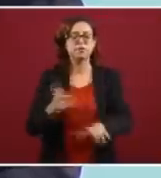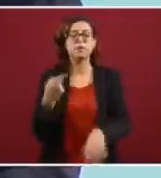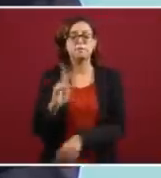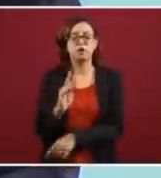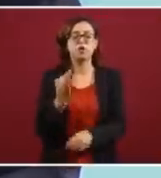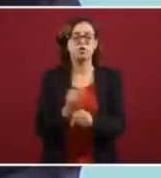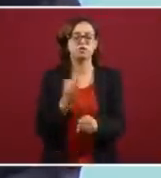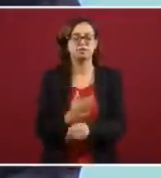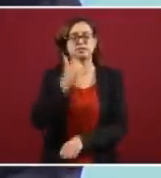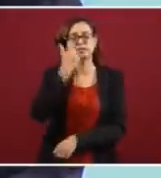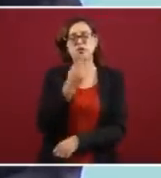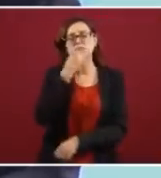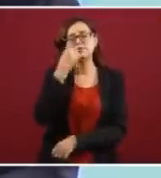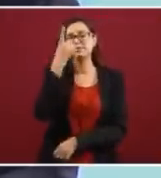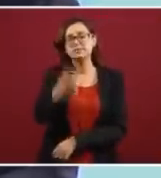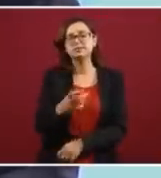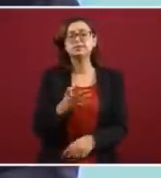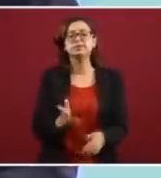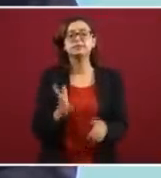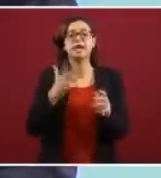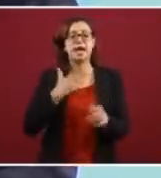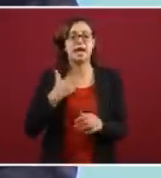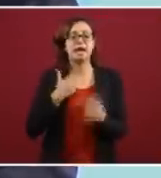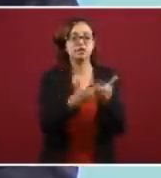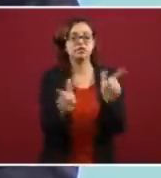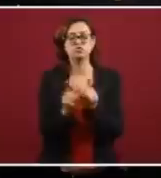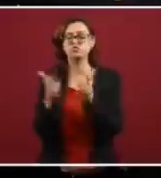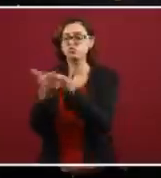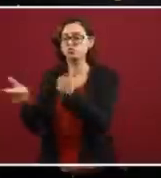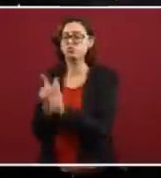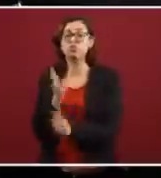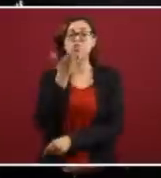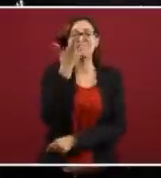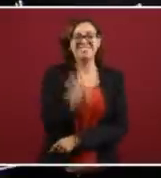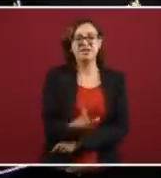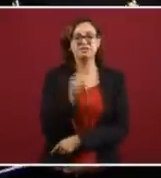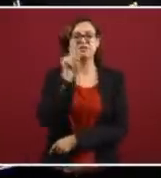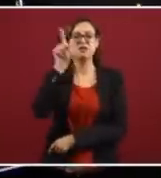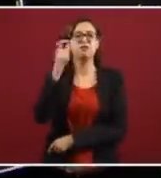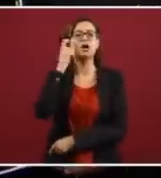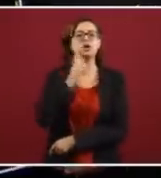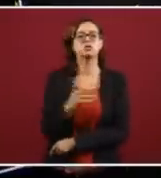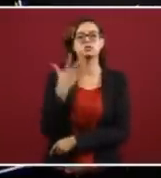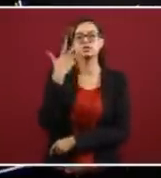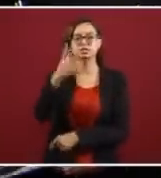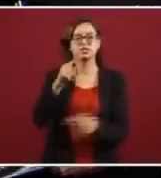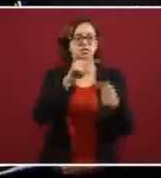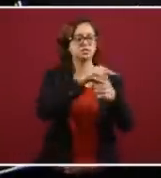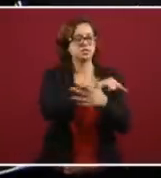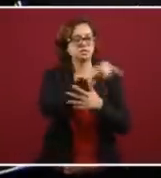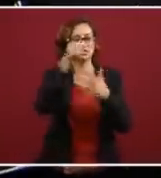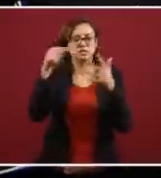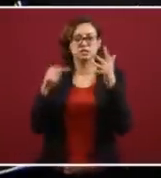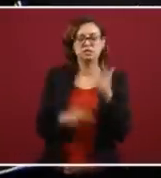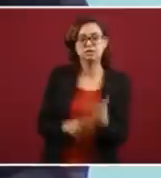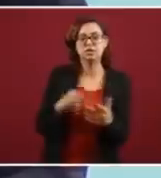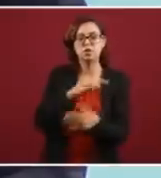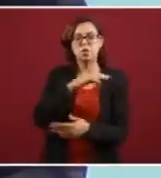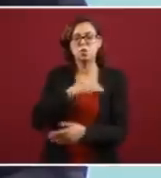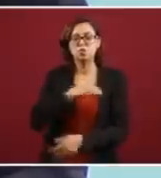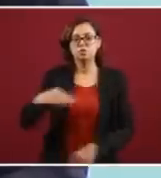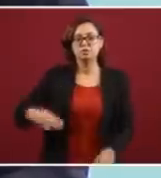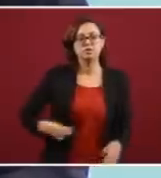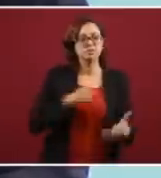cabo 10 operativos de búsqueda en 5 municipios del estado de Guerrero, en Cocula, Huitzuco, Iguala, Mezcala y